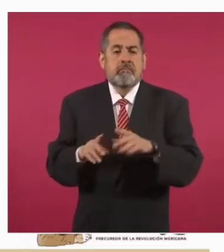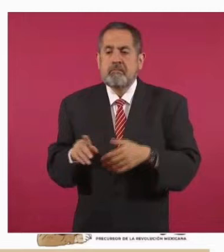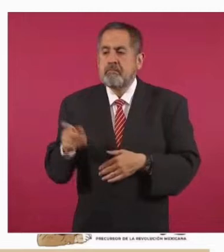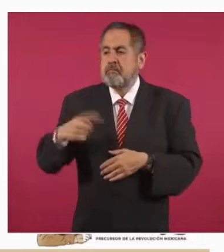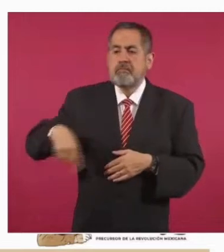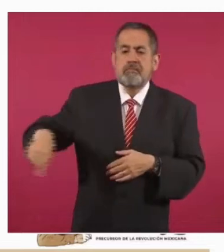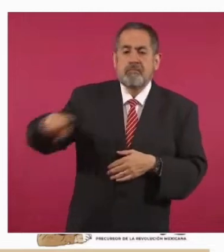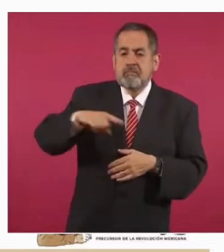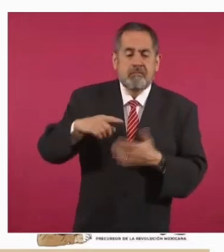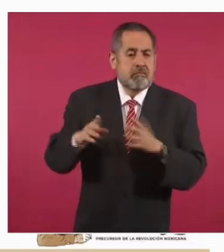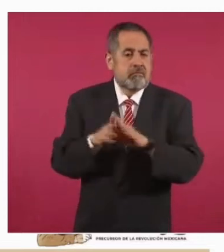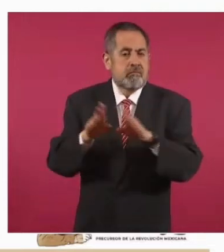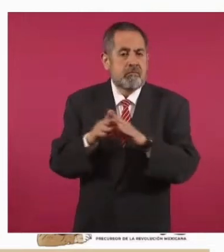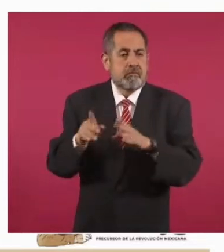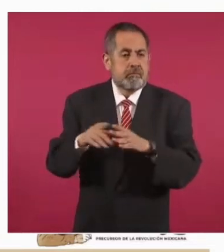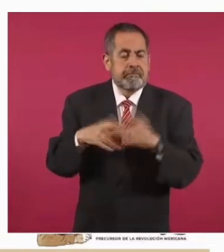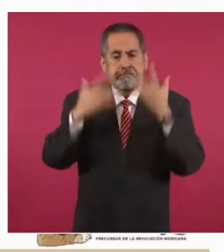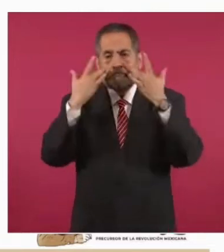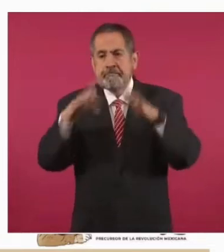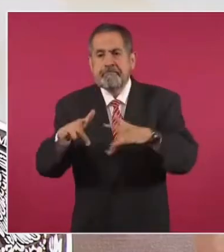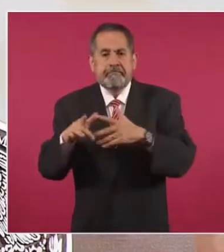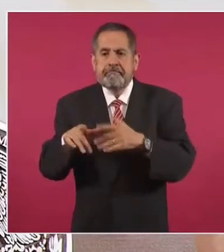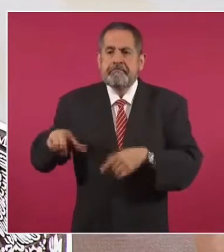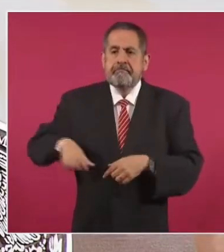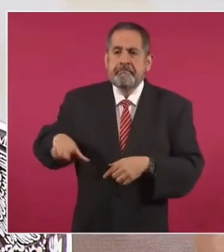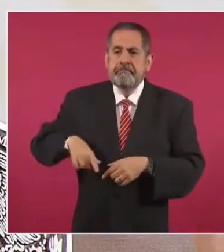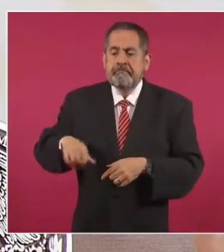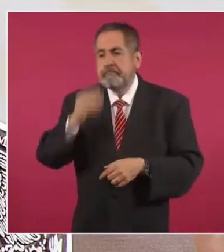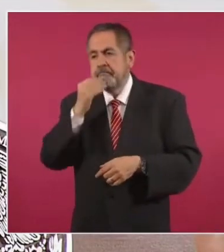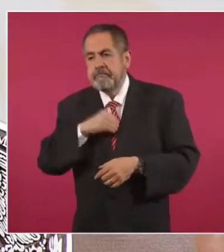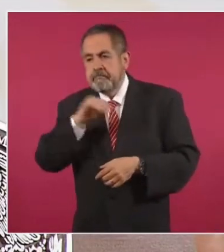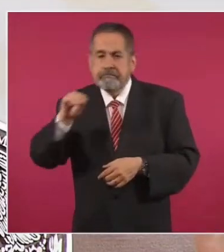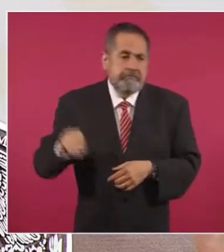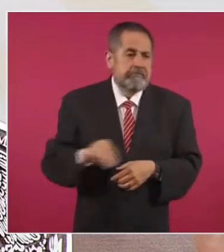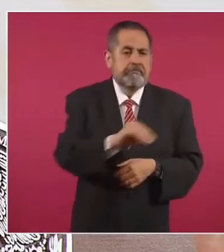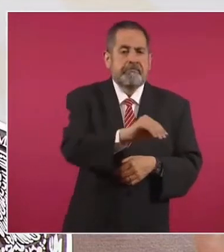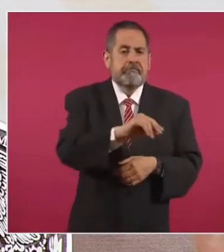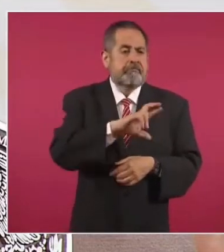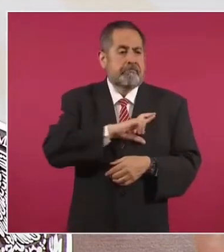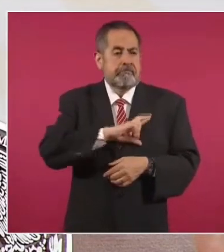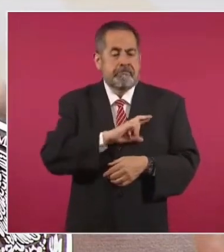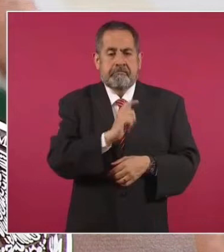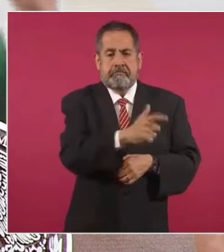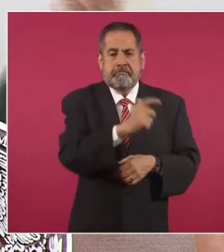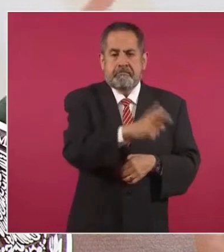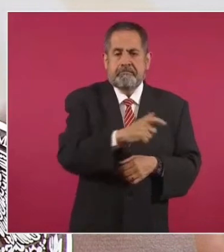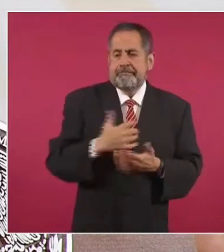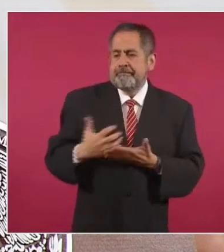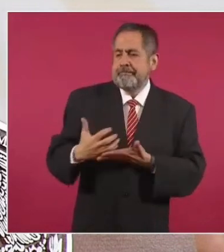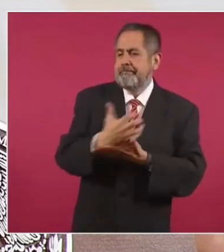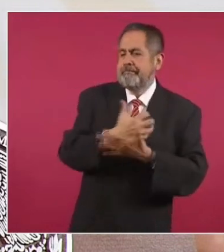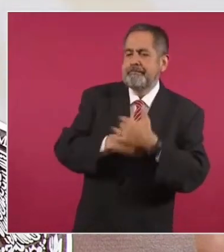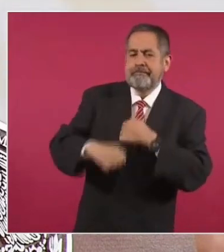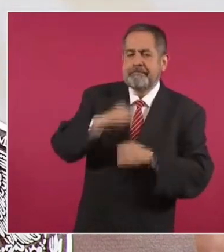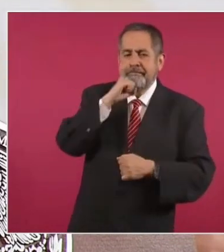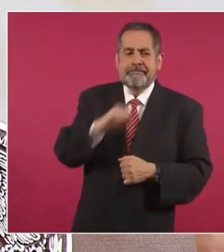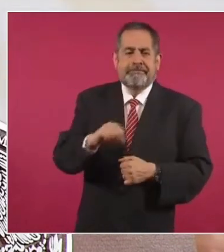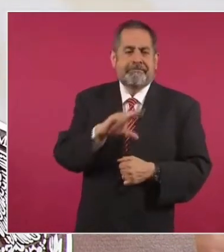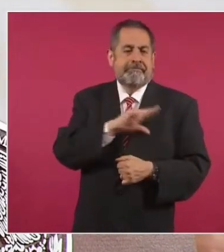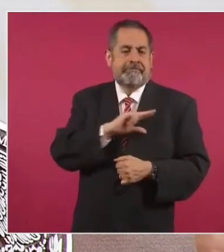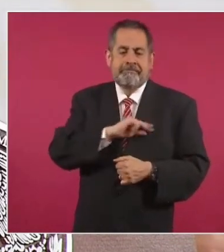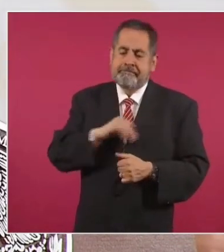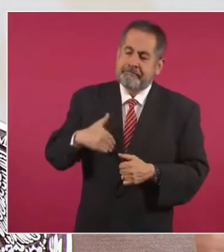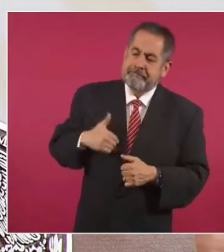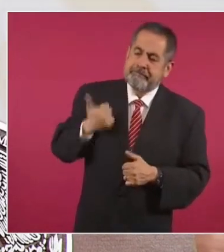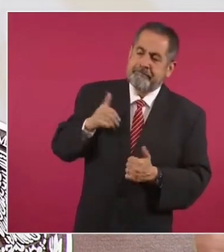los usuarios de los sistemas de salud, particularmente a los que no tienen seguridad social, a servicios privados,